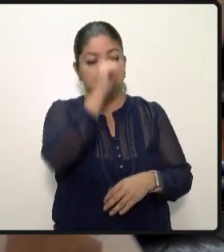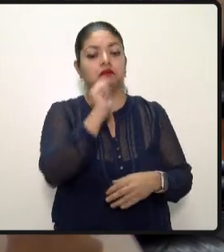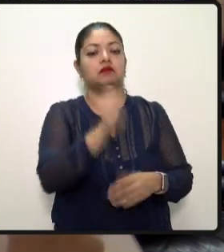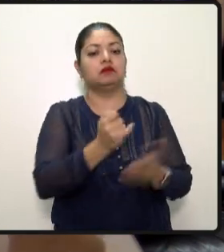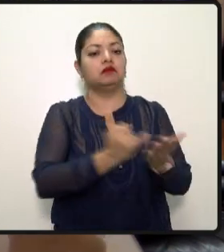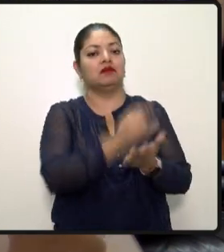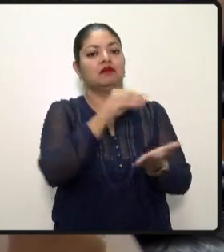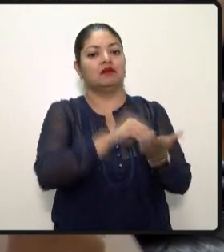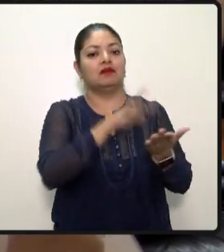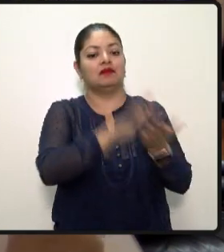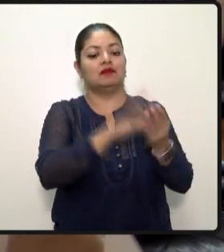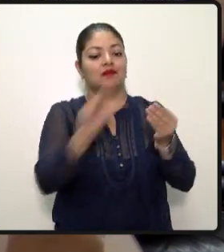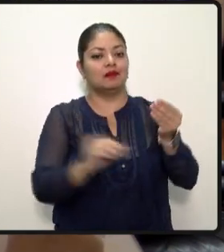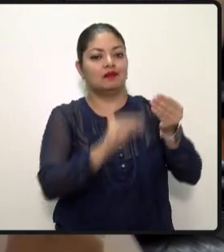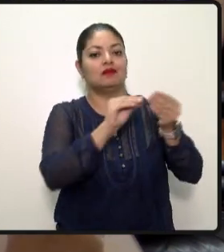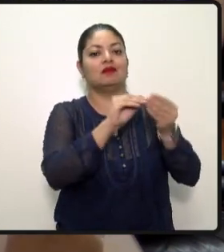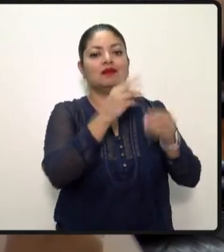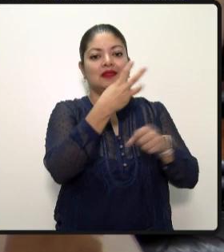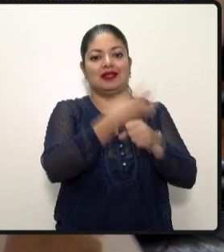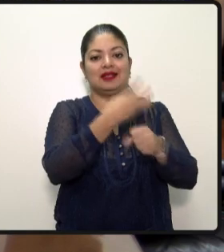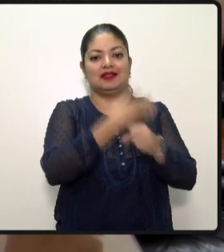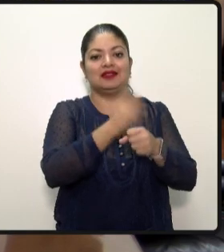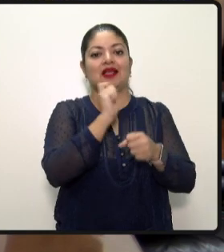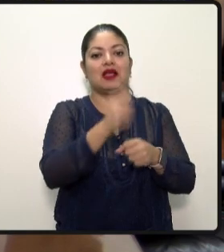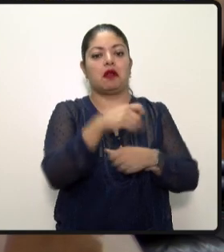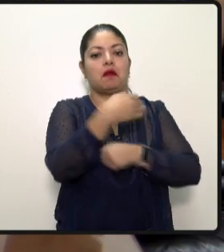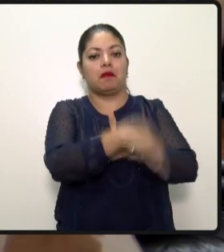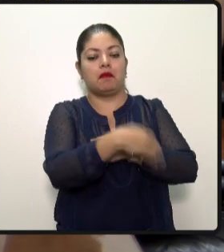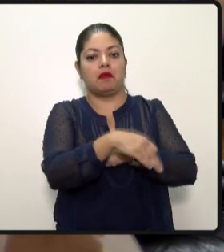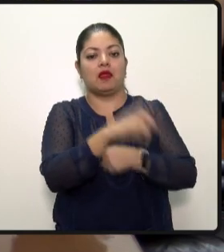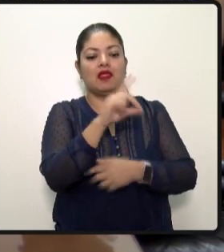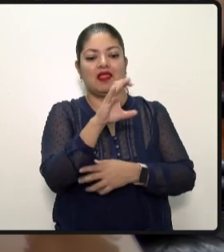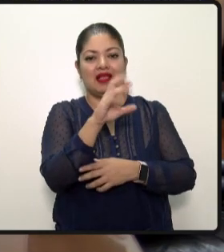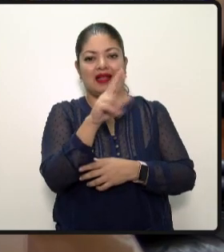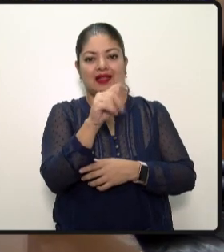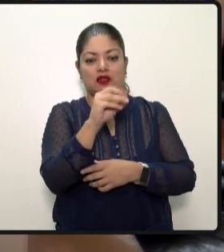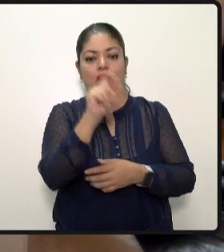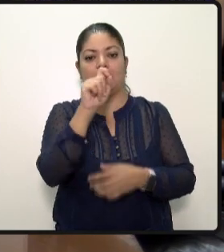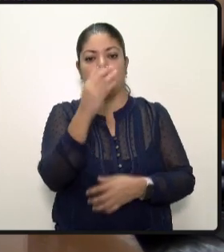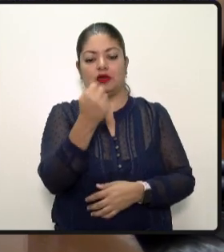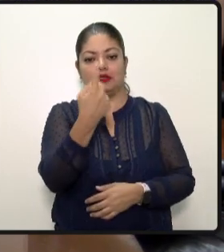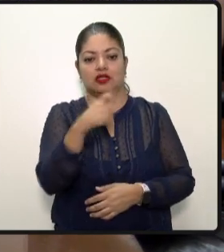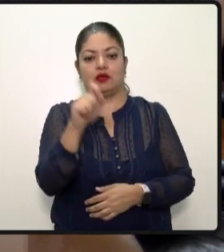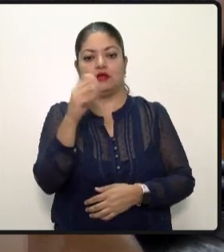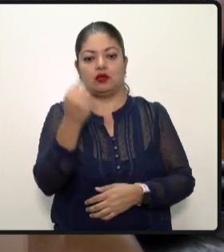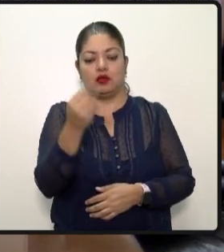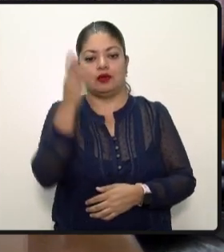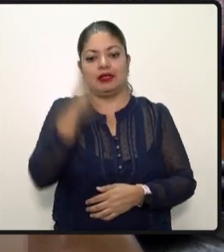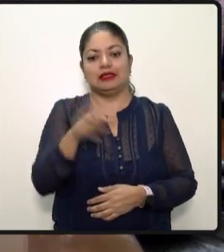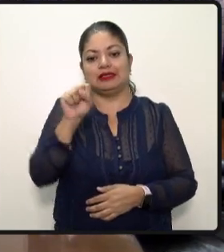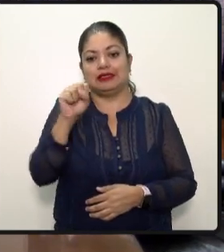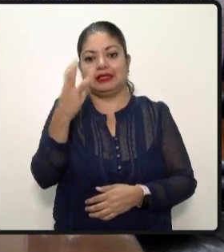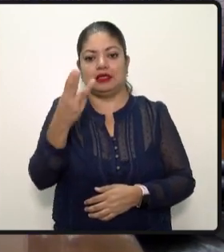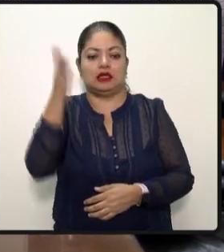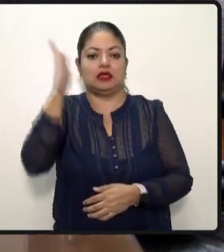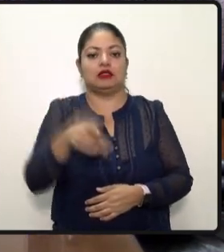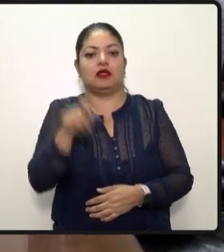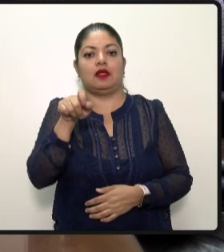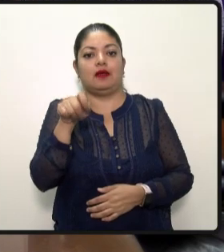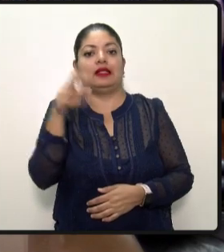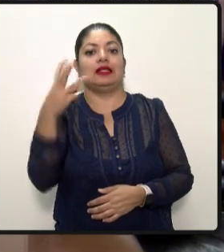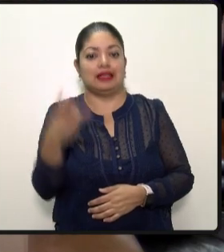decreto que adiciona un artículo tercero transitorio al decreto 29129 de la 63ª legislatura, diagonal